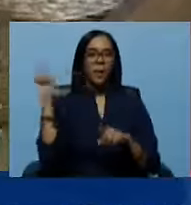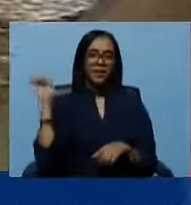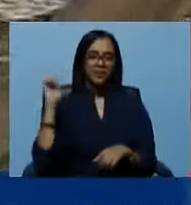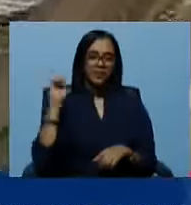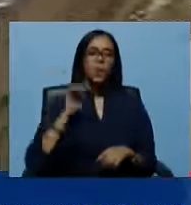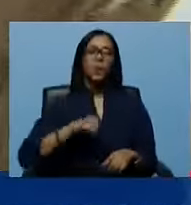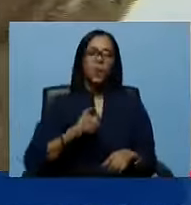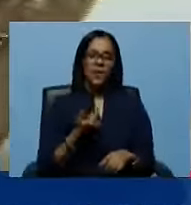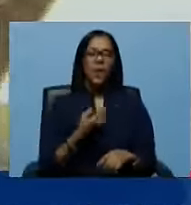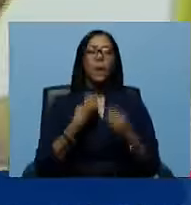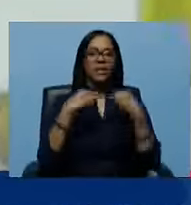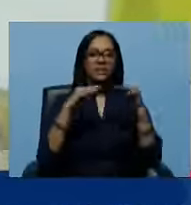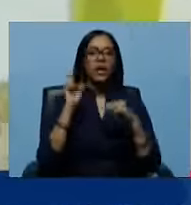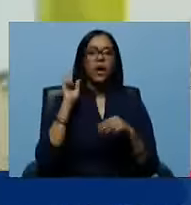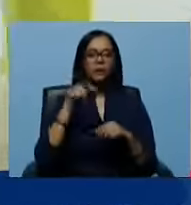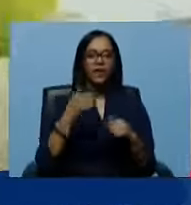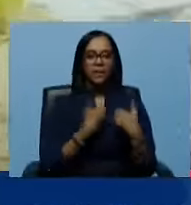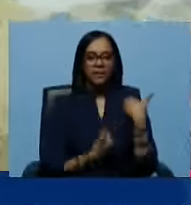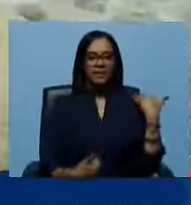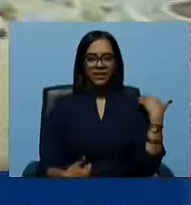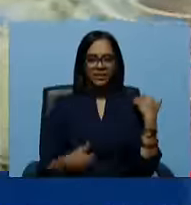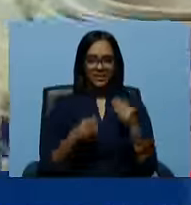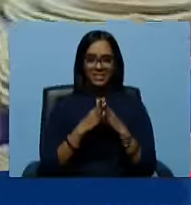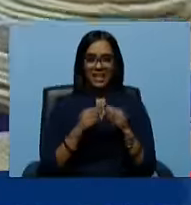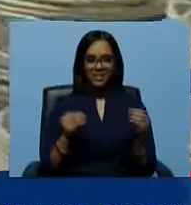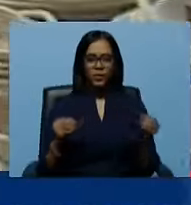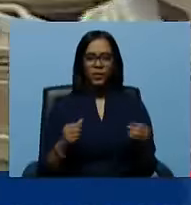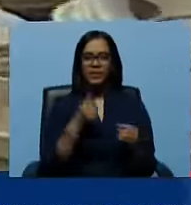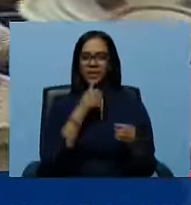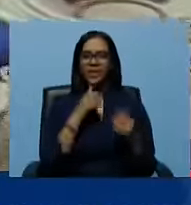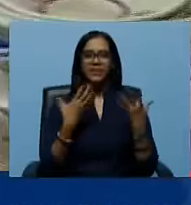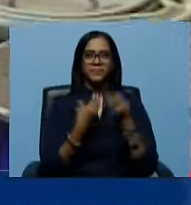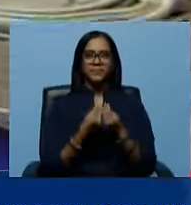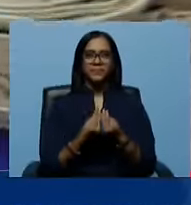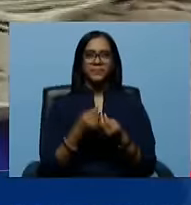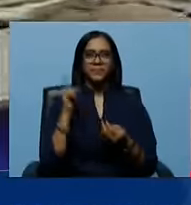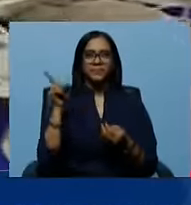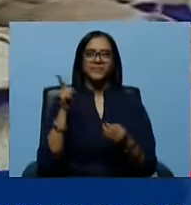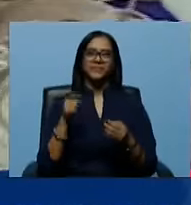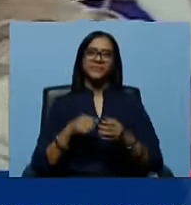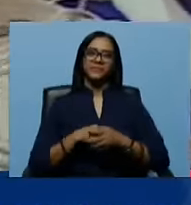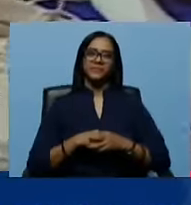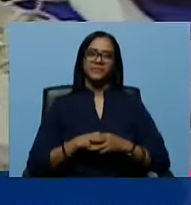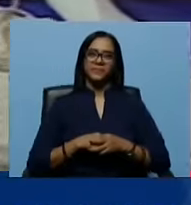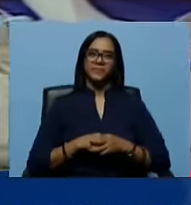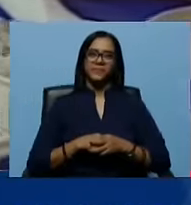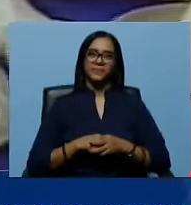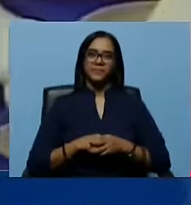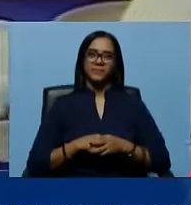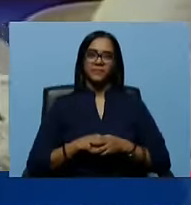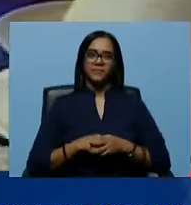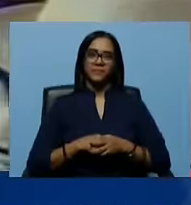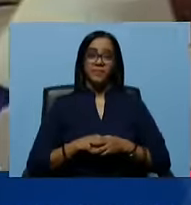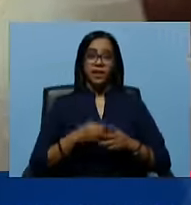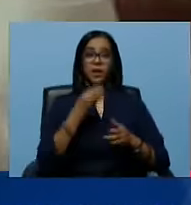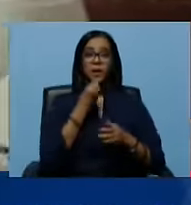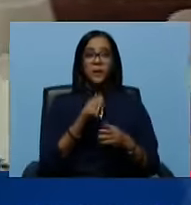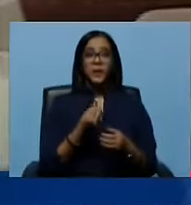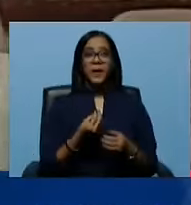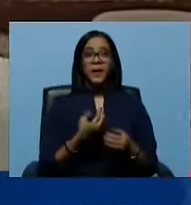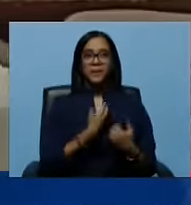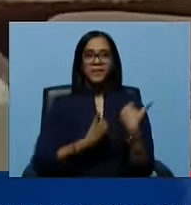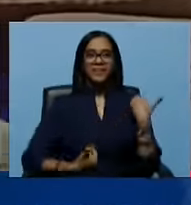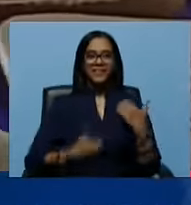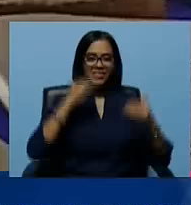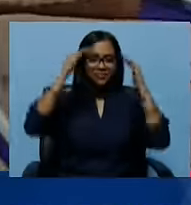pueda darle también un mensaje a ustedes, presidente, y a todos quienes lo acompañan allá en el estudio. Bueno, presidente, saludos